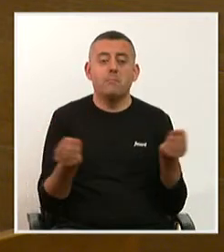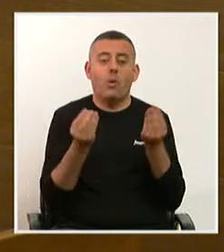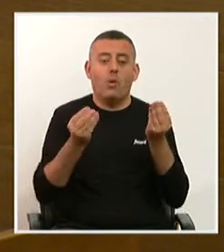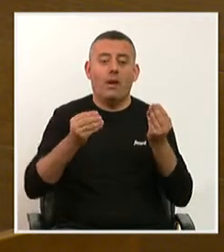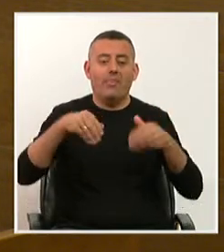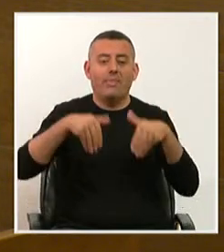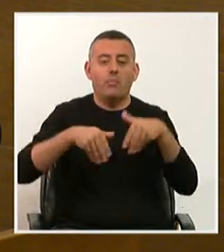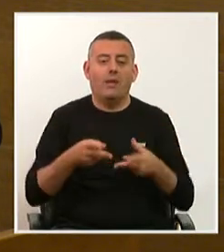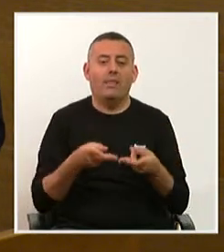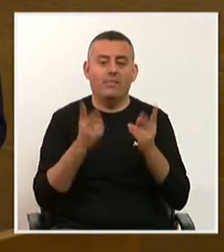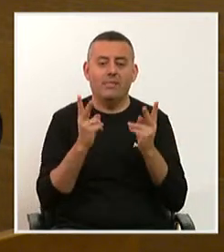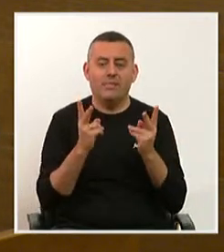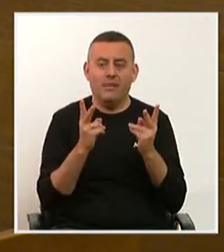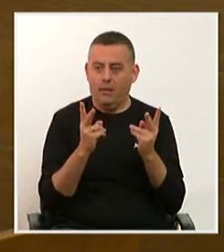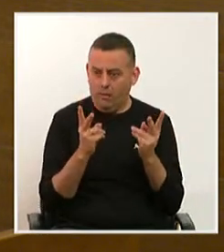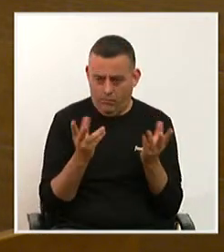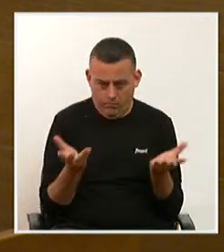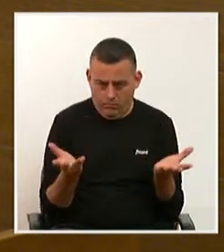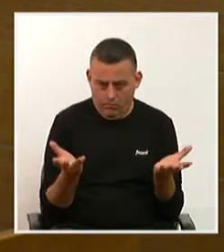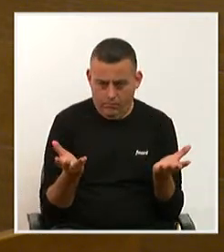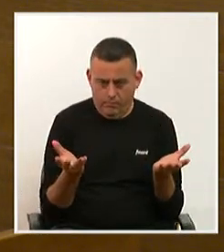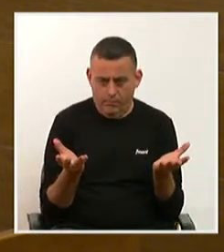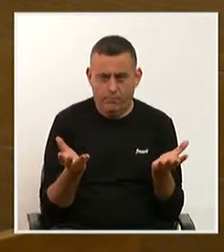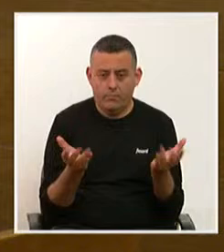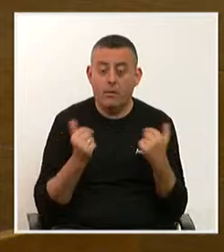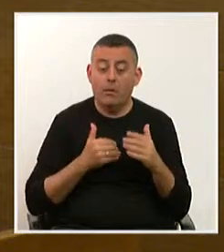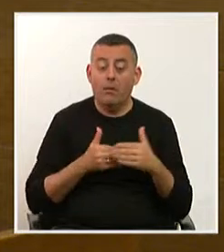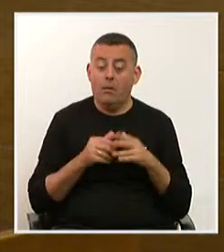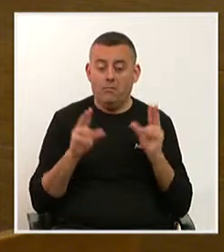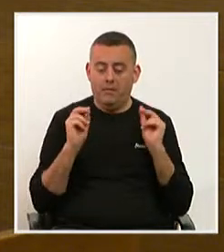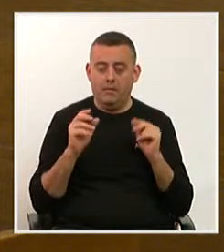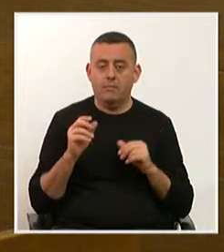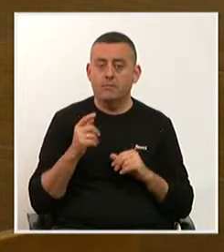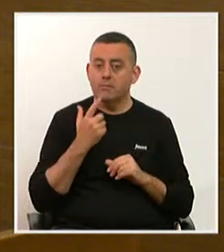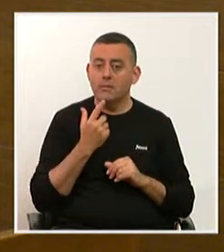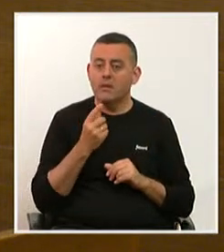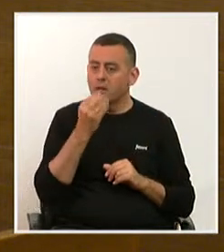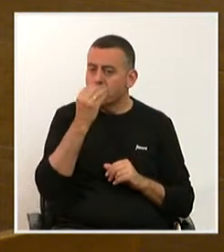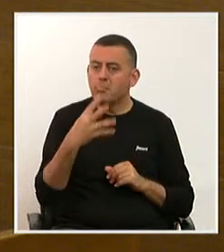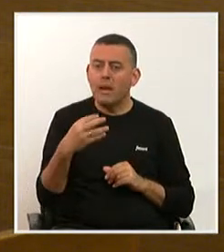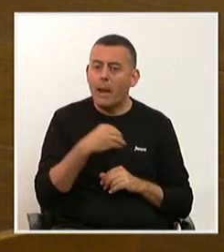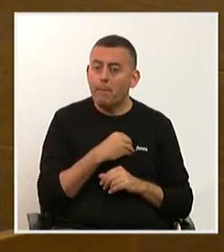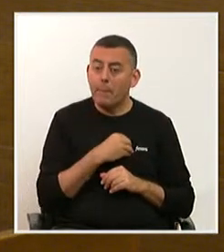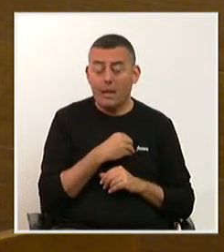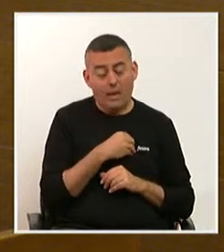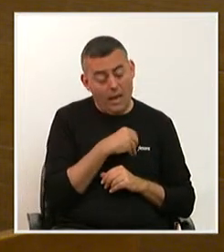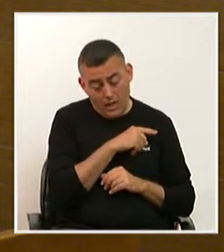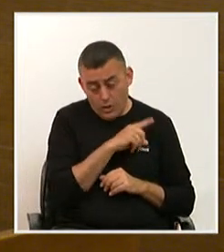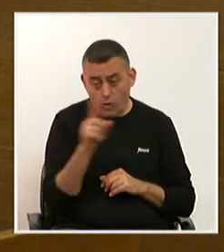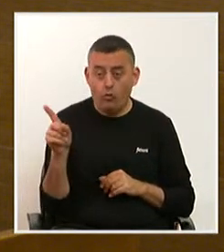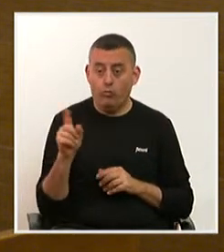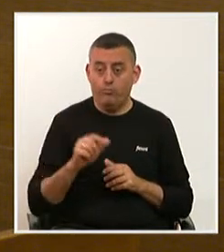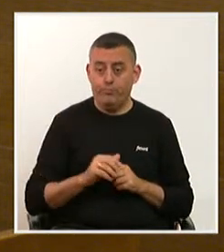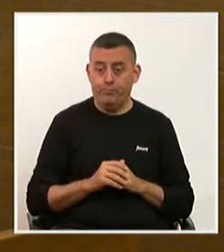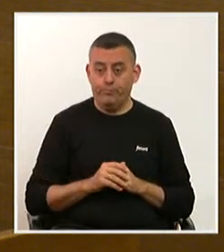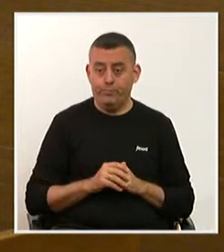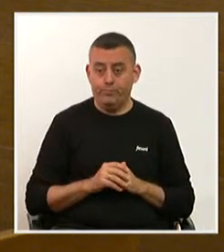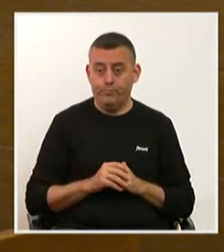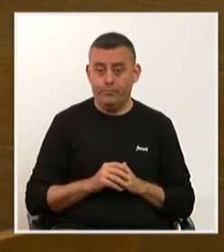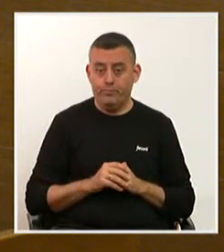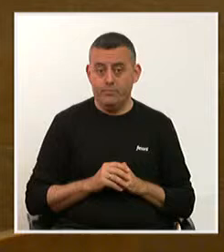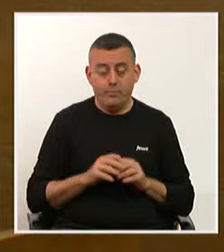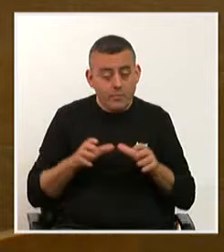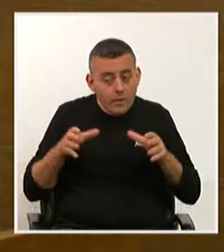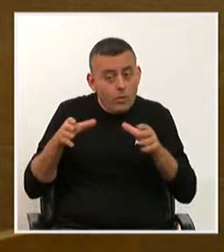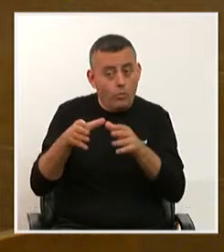ya no vale la pena no vale la pena están